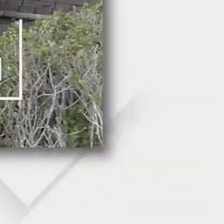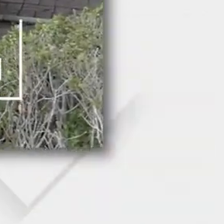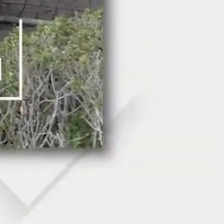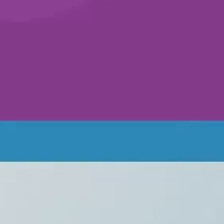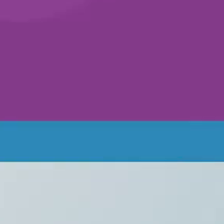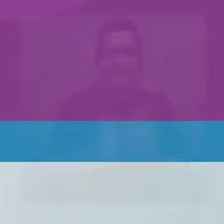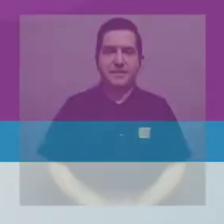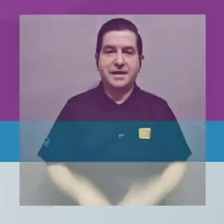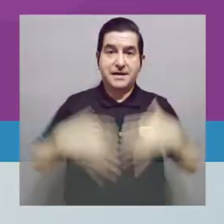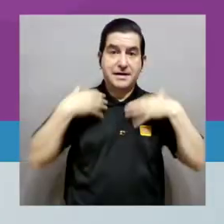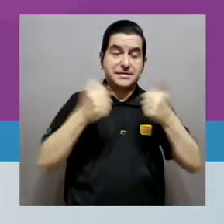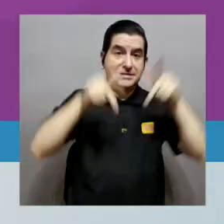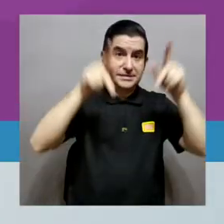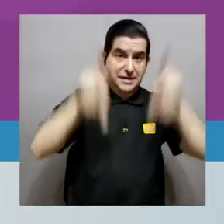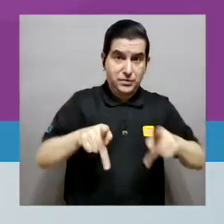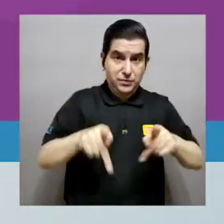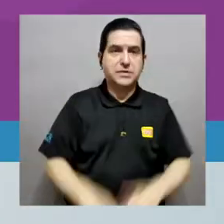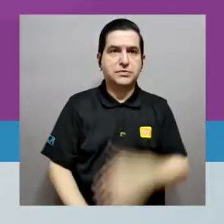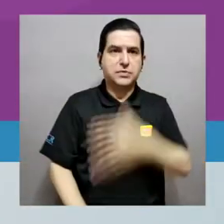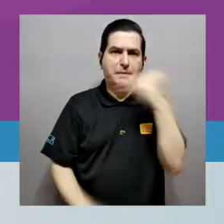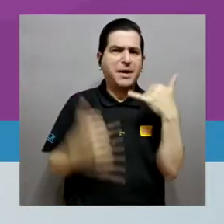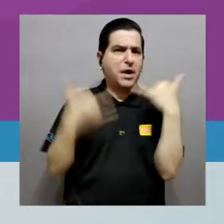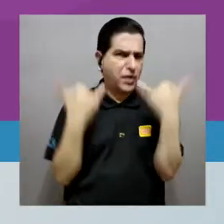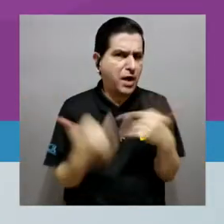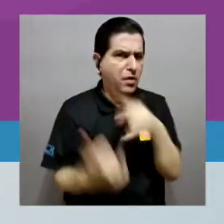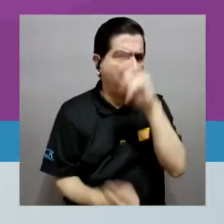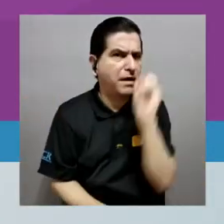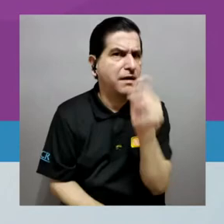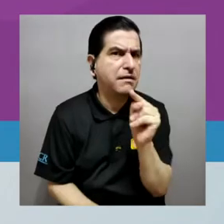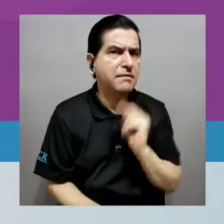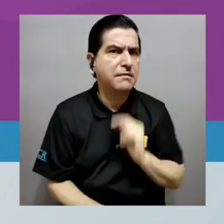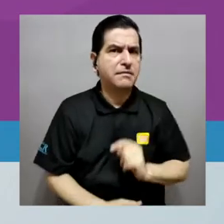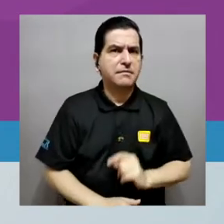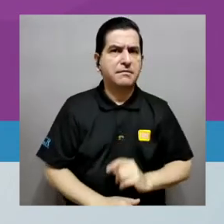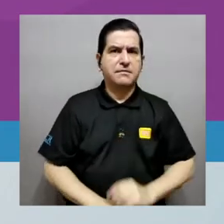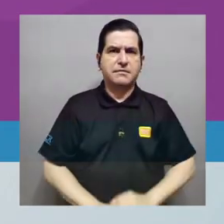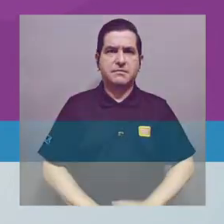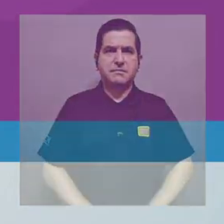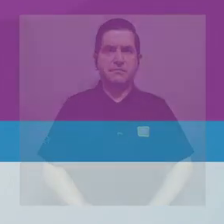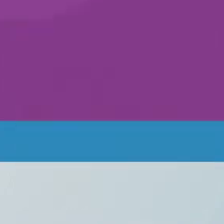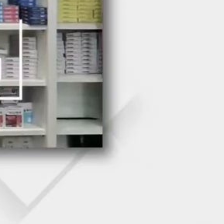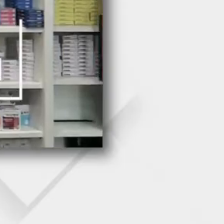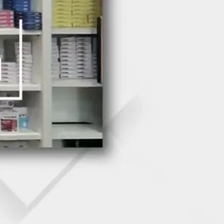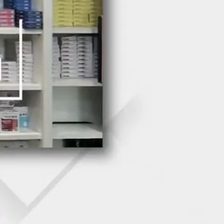completa. ¿La salud de las personas es mejor ahora?